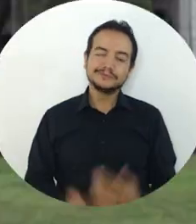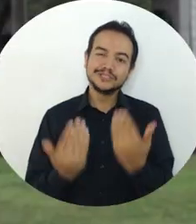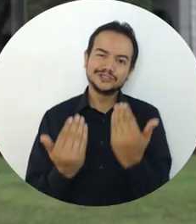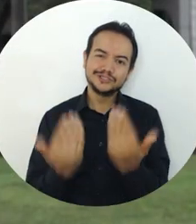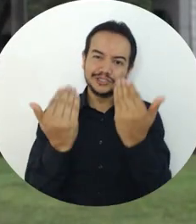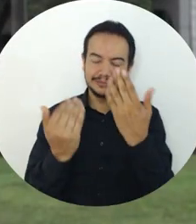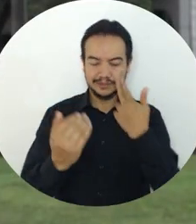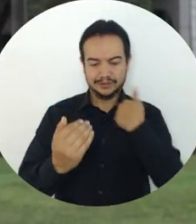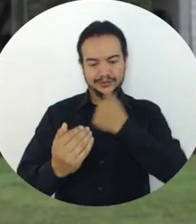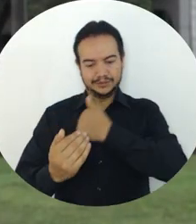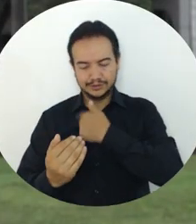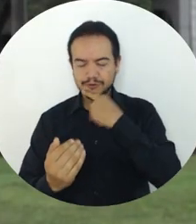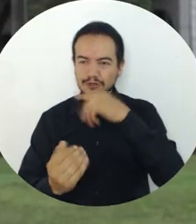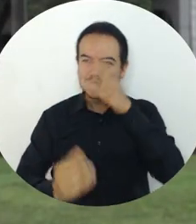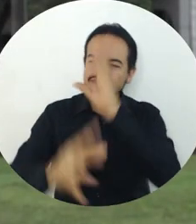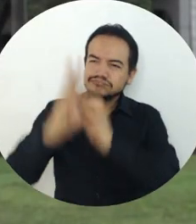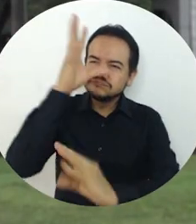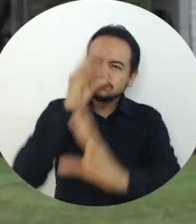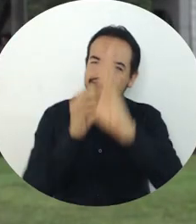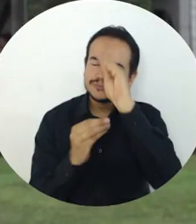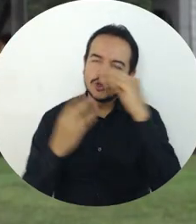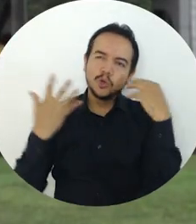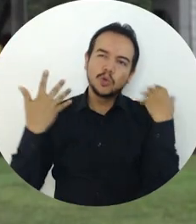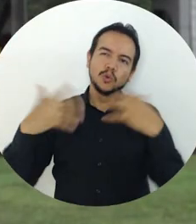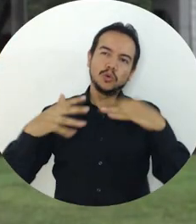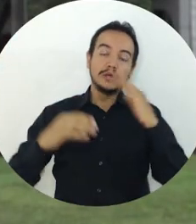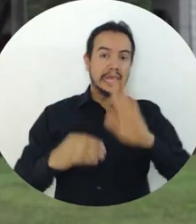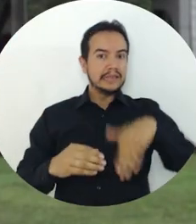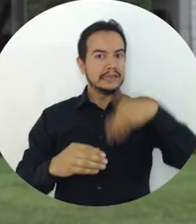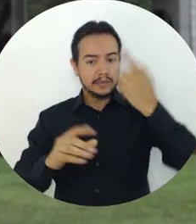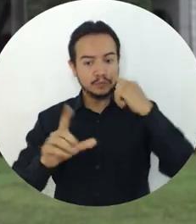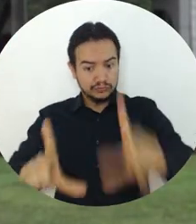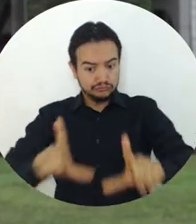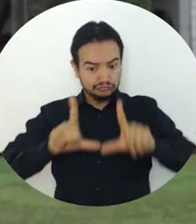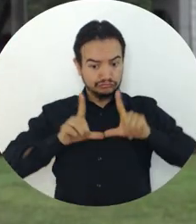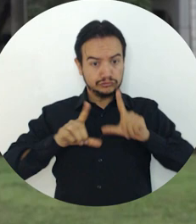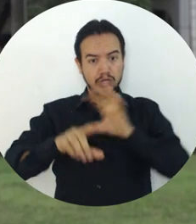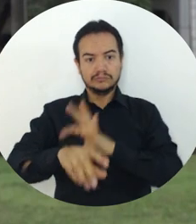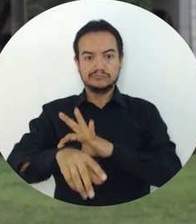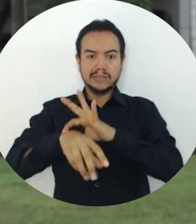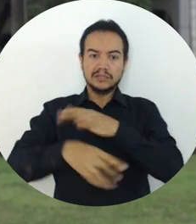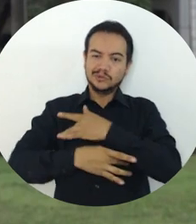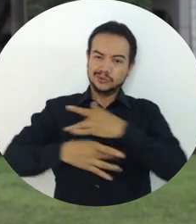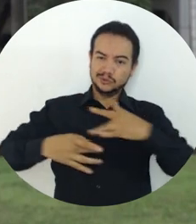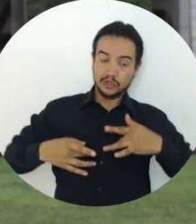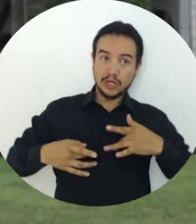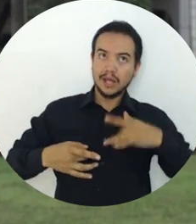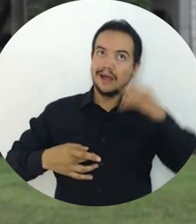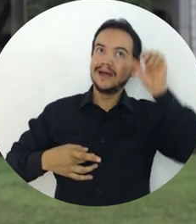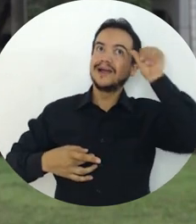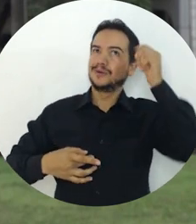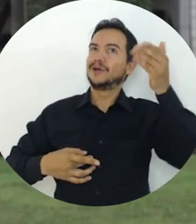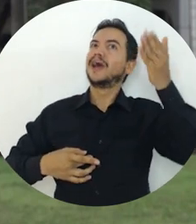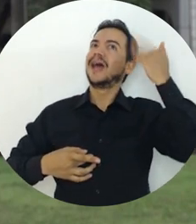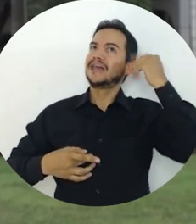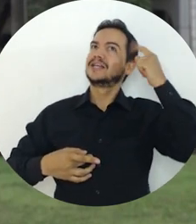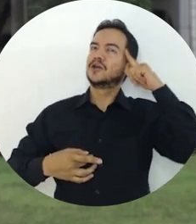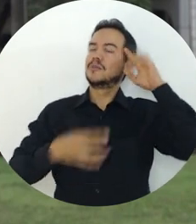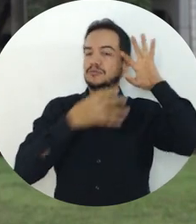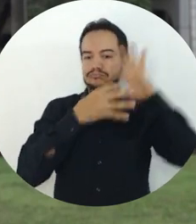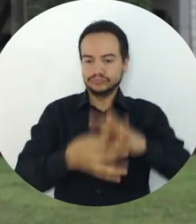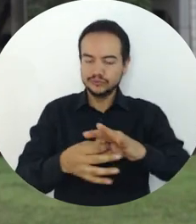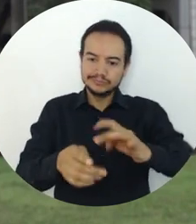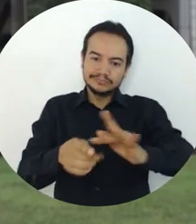Es algo que nos ayuda, digamos, a llenarnos más de conocimientos y poder aplicarlos en el momento de ejercer nuestra labor